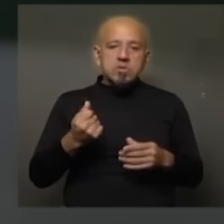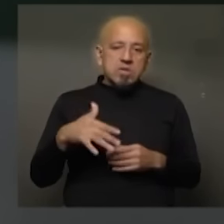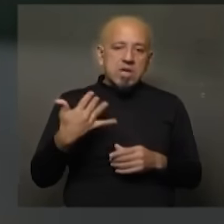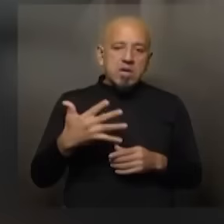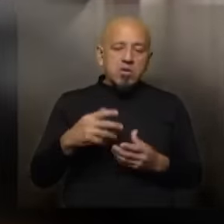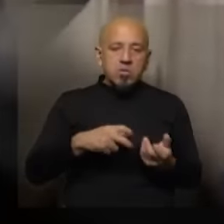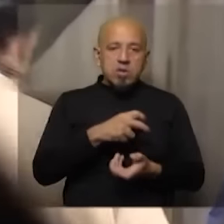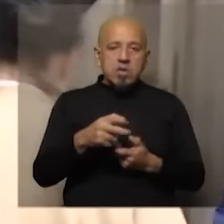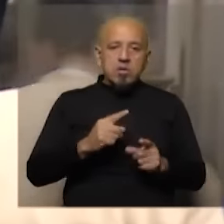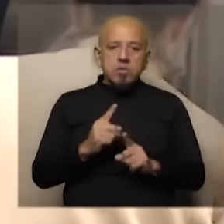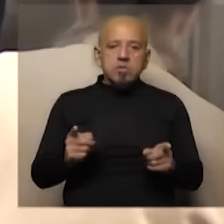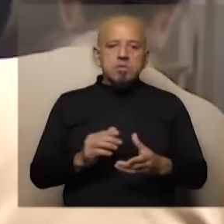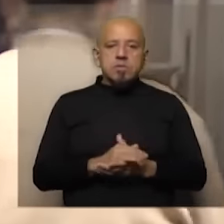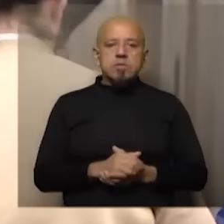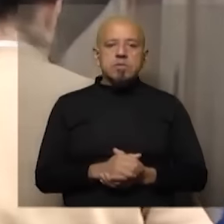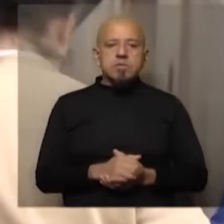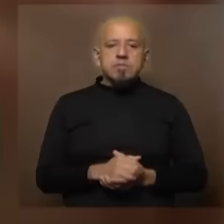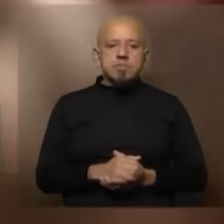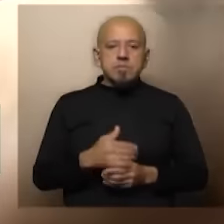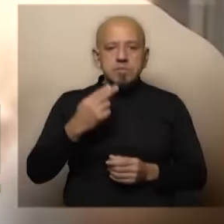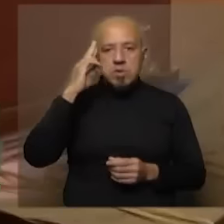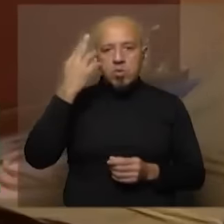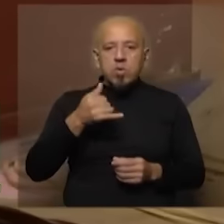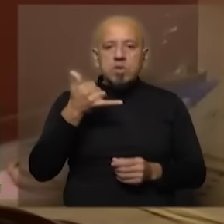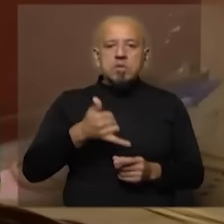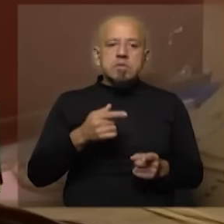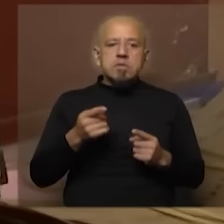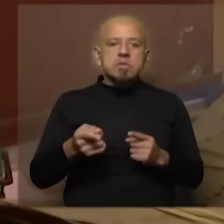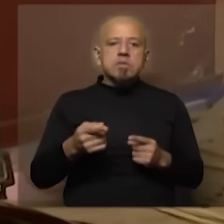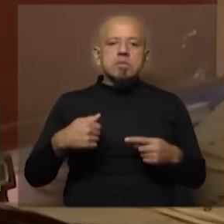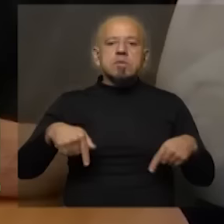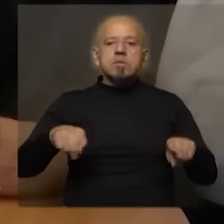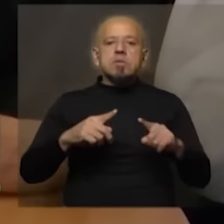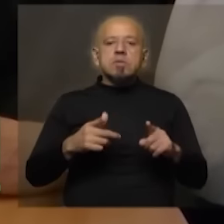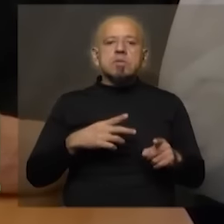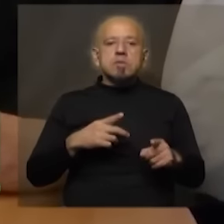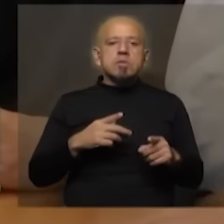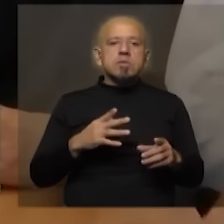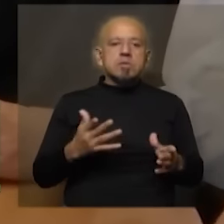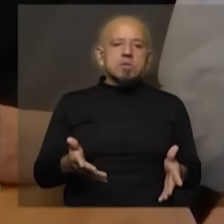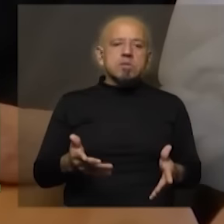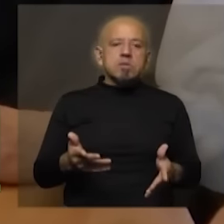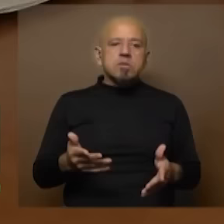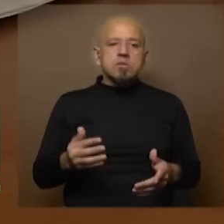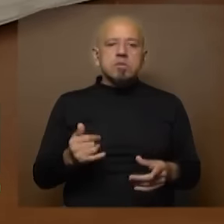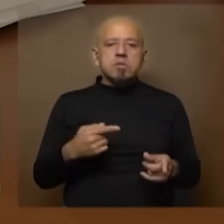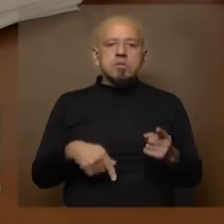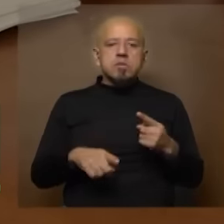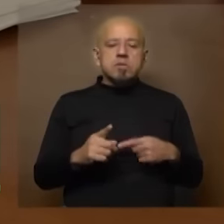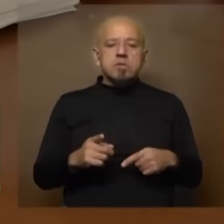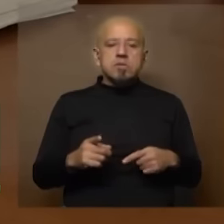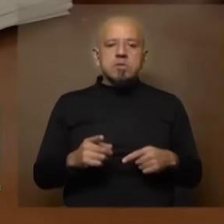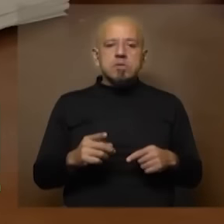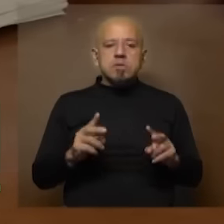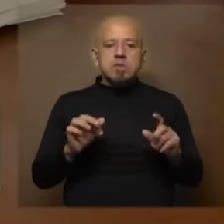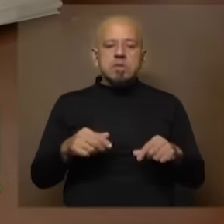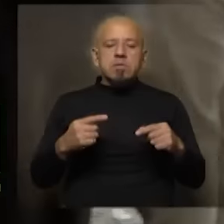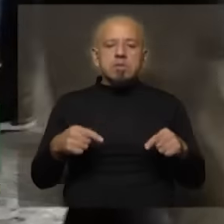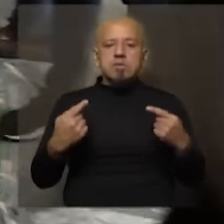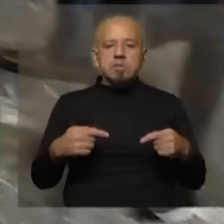complicado. Uruguay cuenta con antecedentes de utilización de herramientas digitales que han sido cuestionadas desde el punto de vista del debate